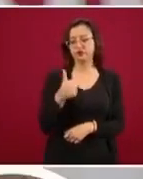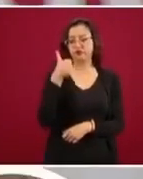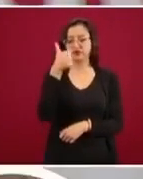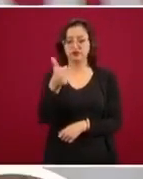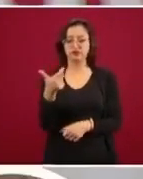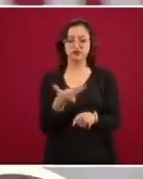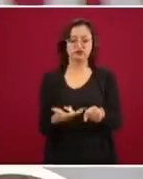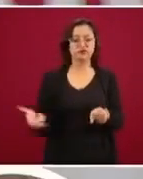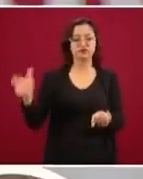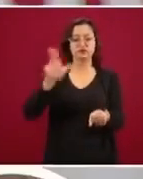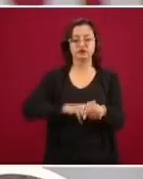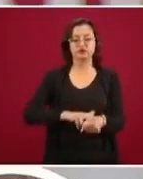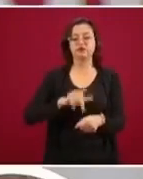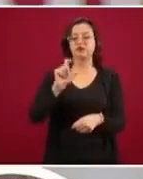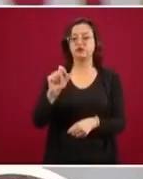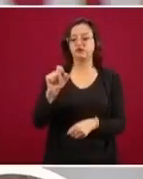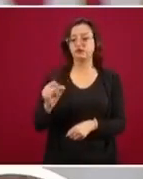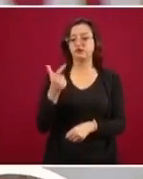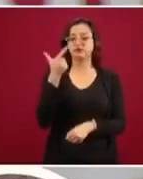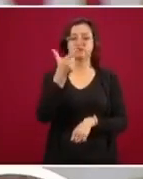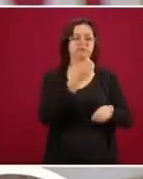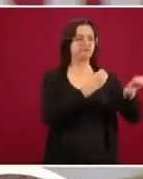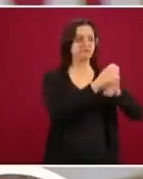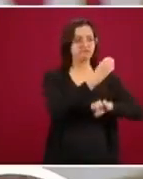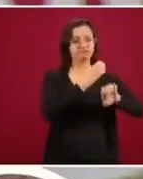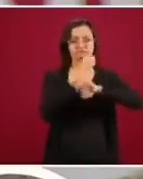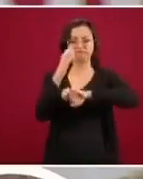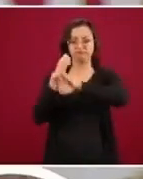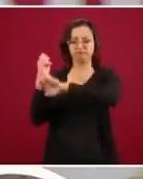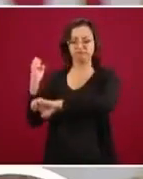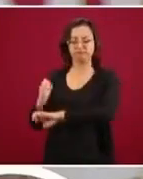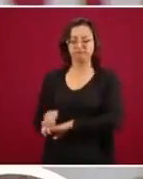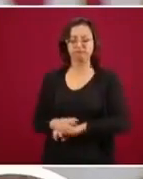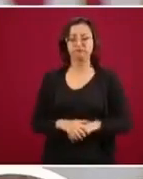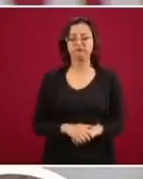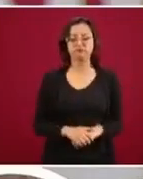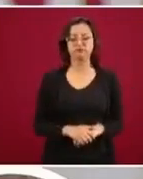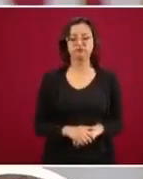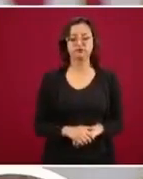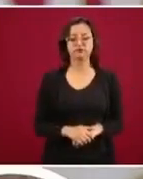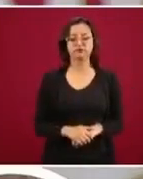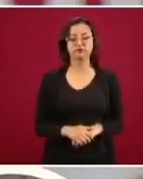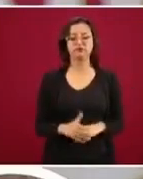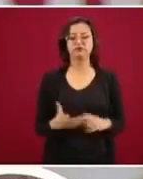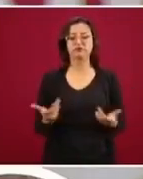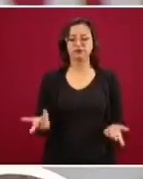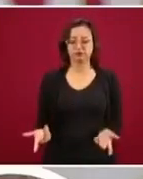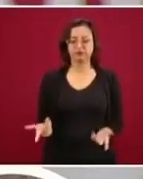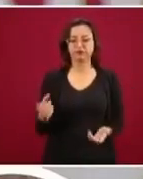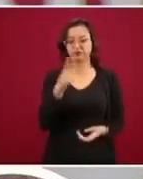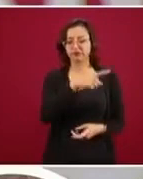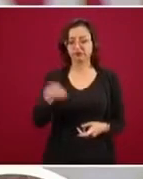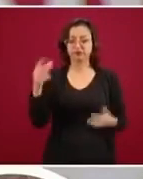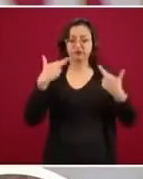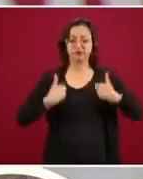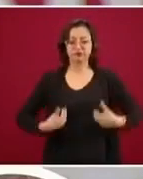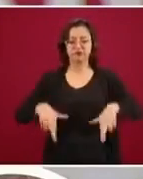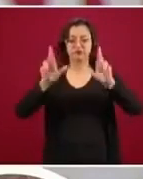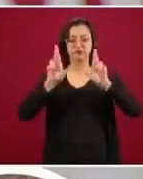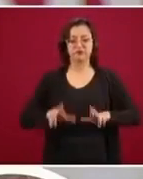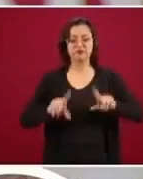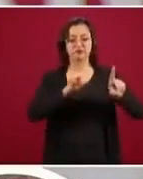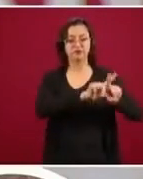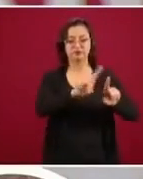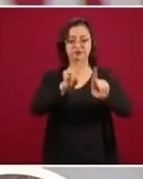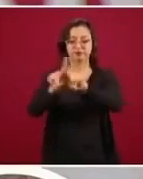hospitales en 27 estados del país agradecemos la disponibilidad de los representantes de las diferentes